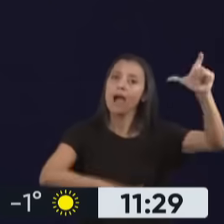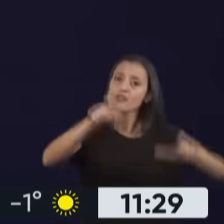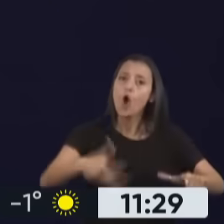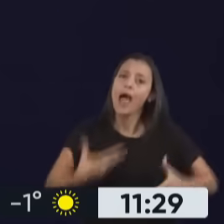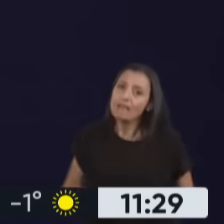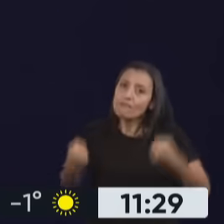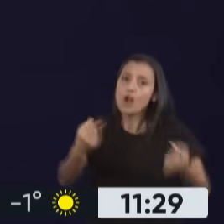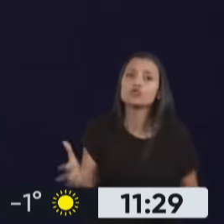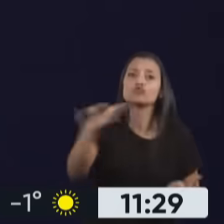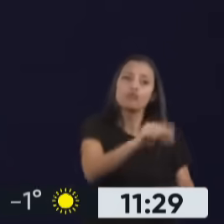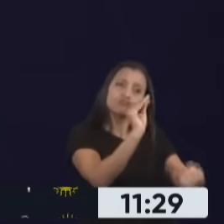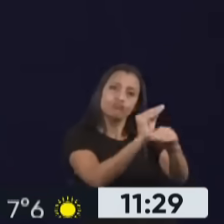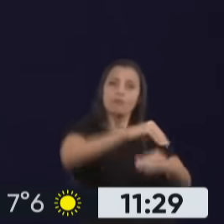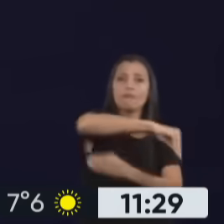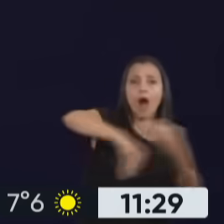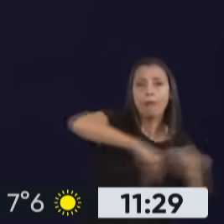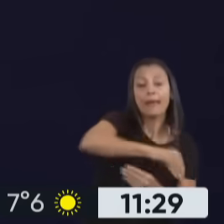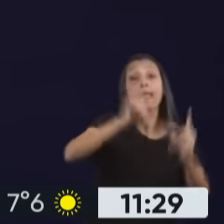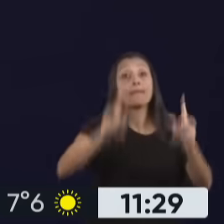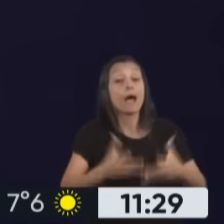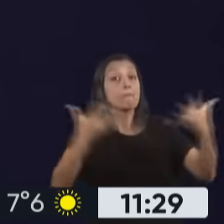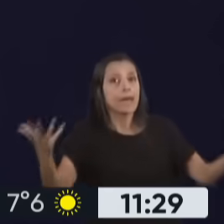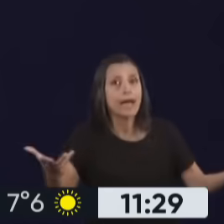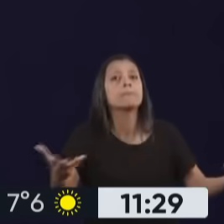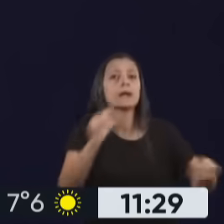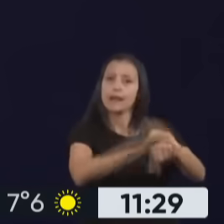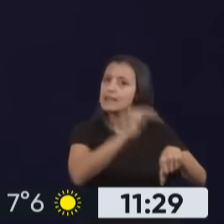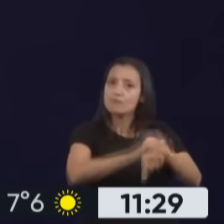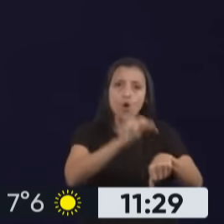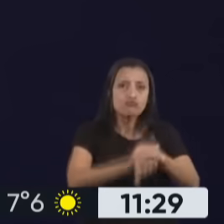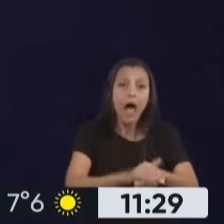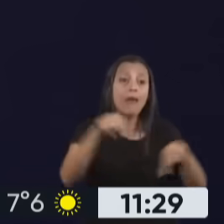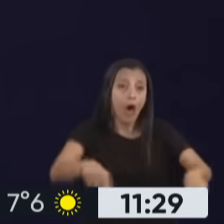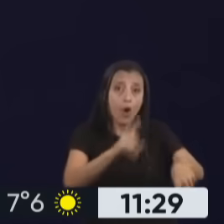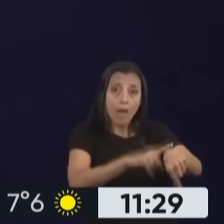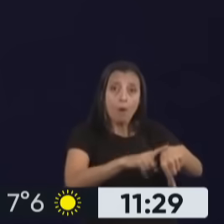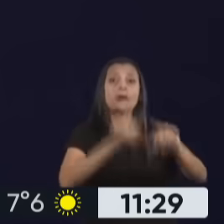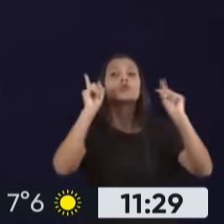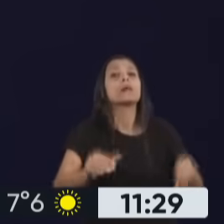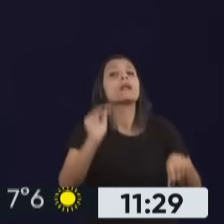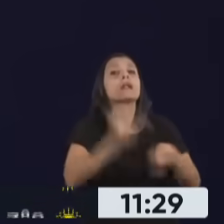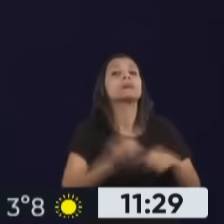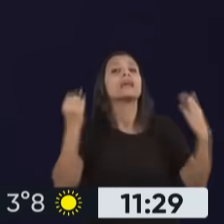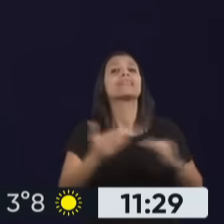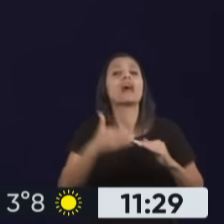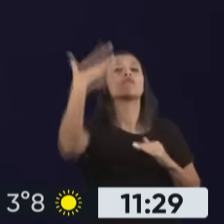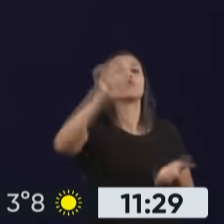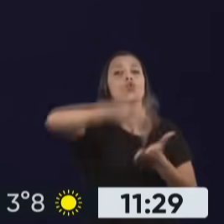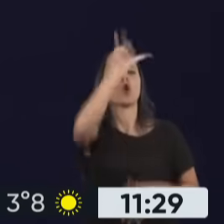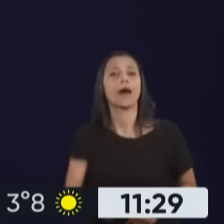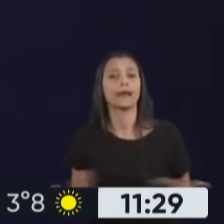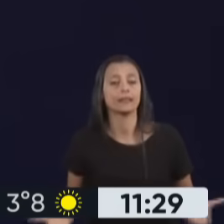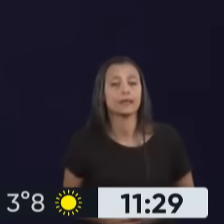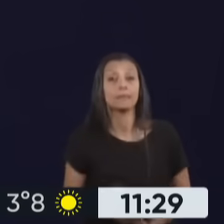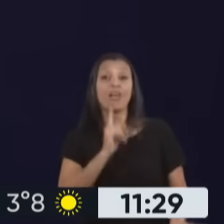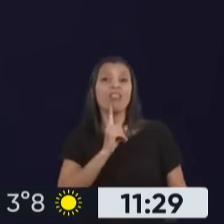un plato de comida a su familia y que de manera directa o indirecta es responsable del presente y del futuro del país.